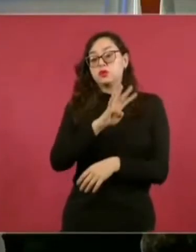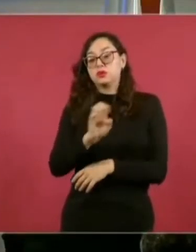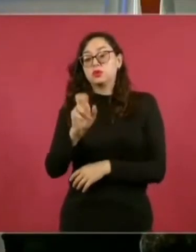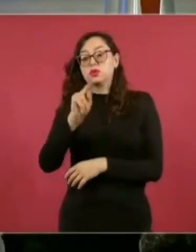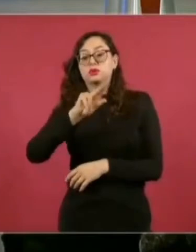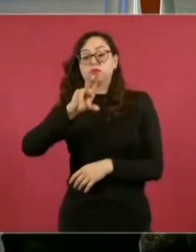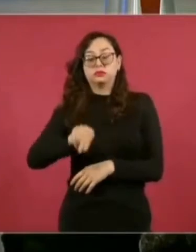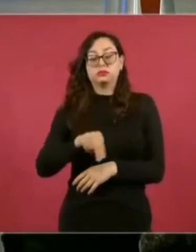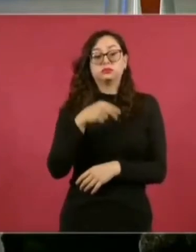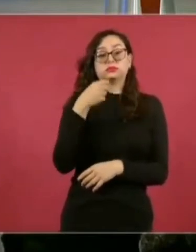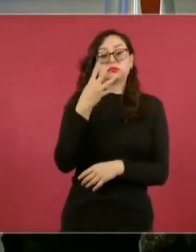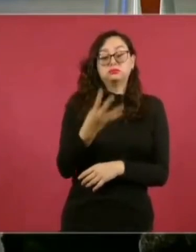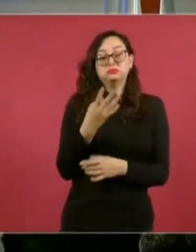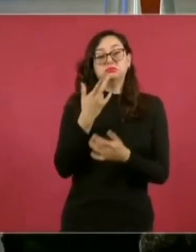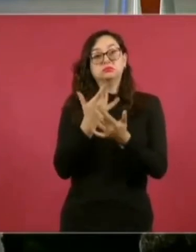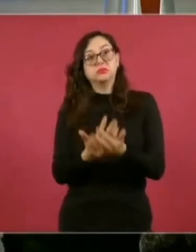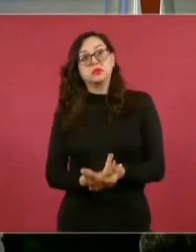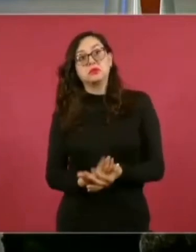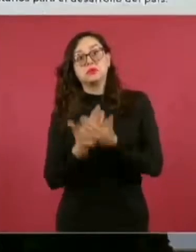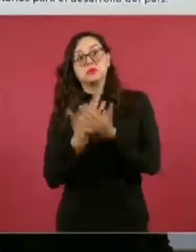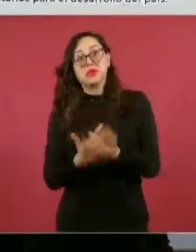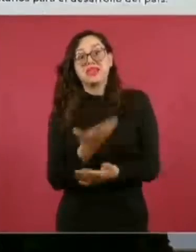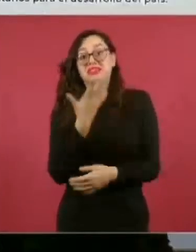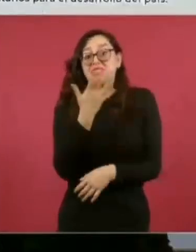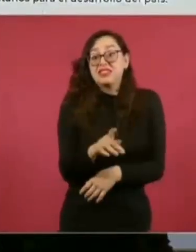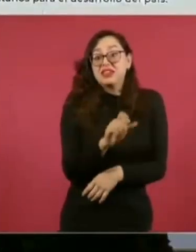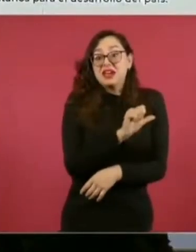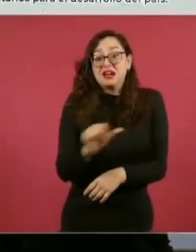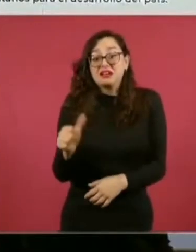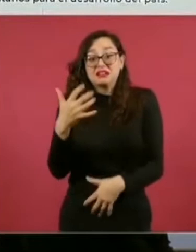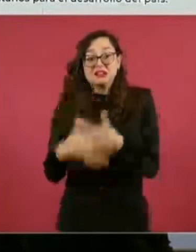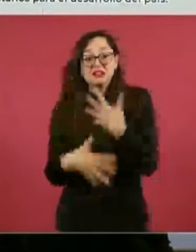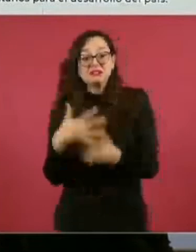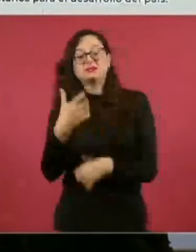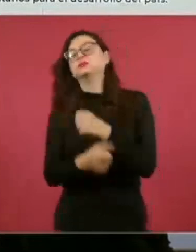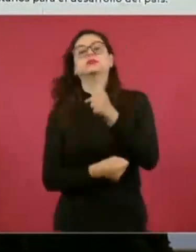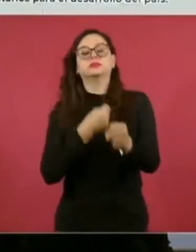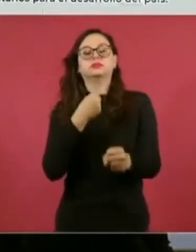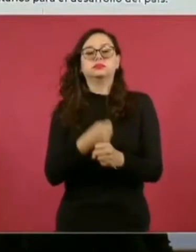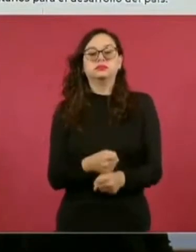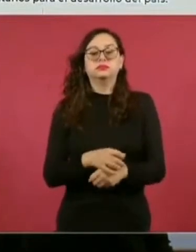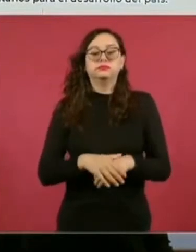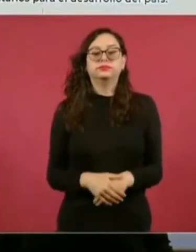2,488 personas con juicios de 10 a 15 años y